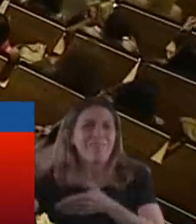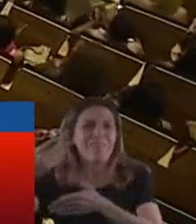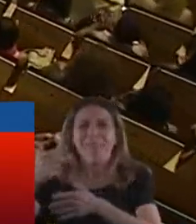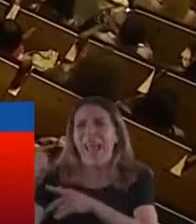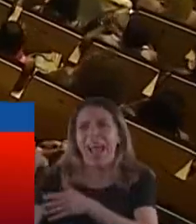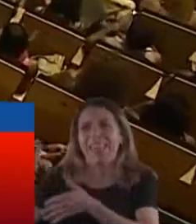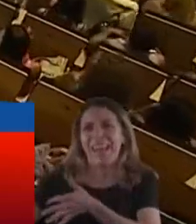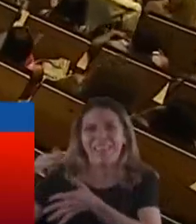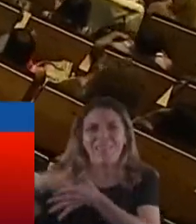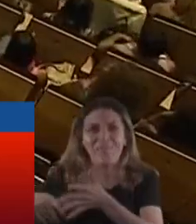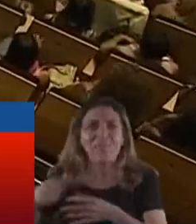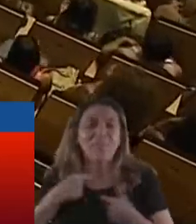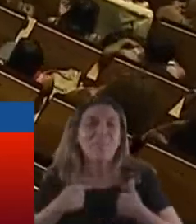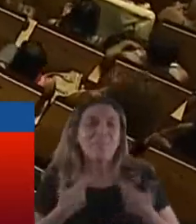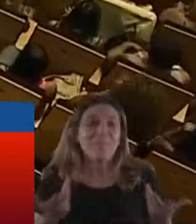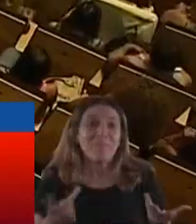De